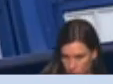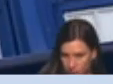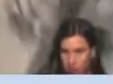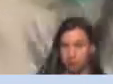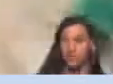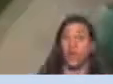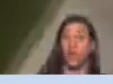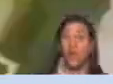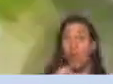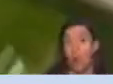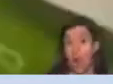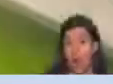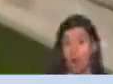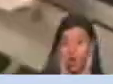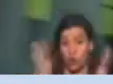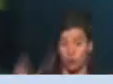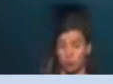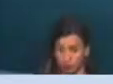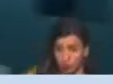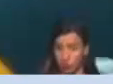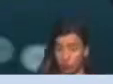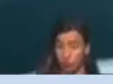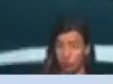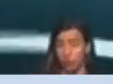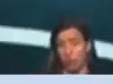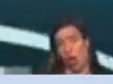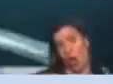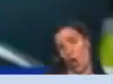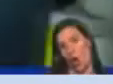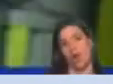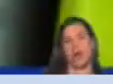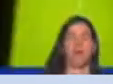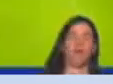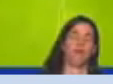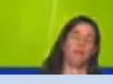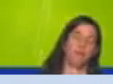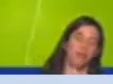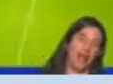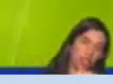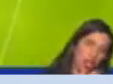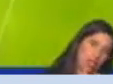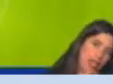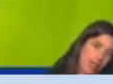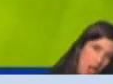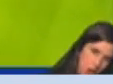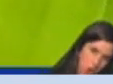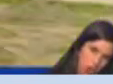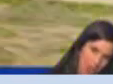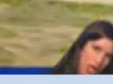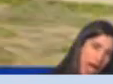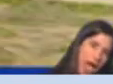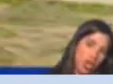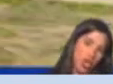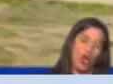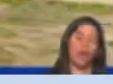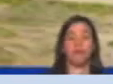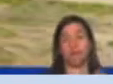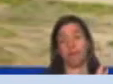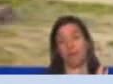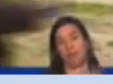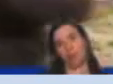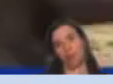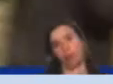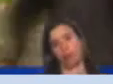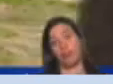año, al ser publicada hoy, miércoles 14 de agosto del 2024, el 14 de